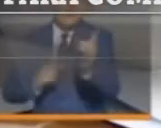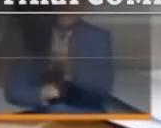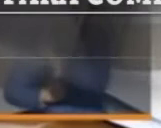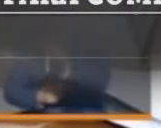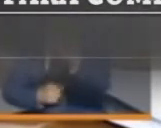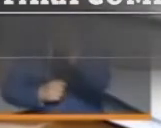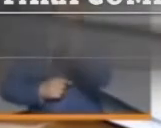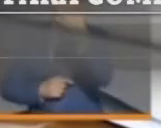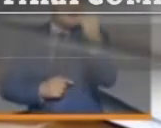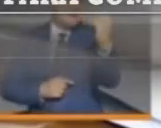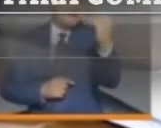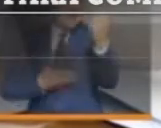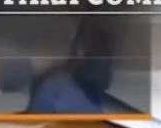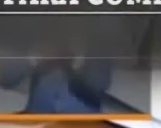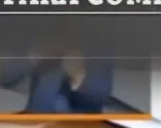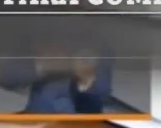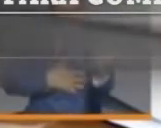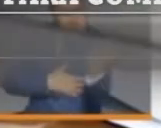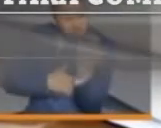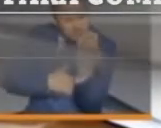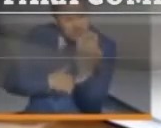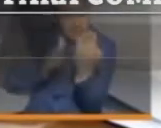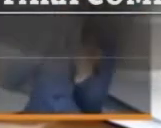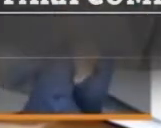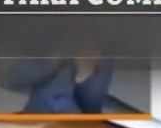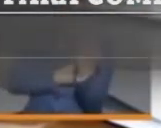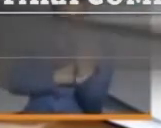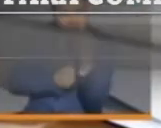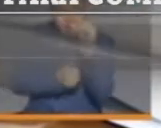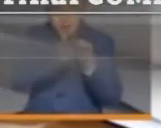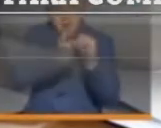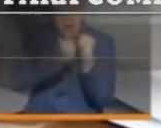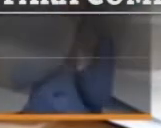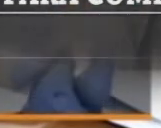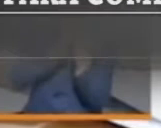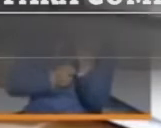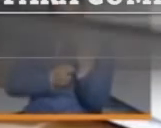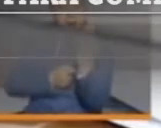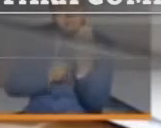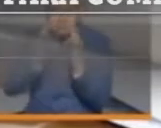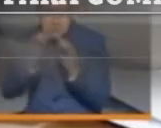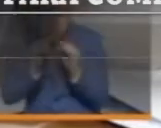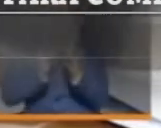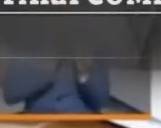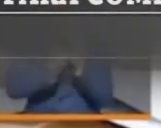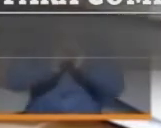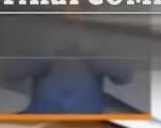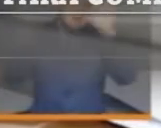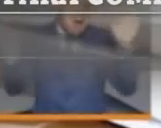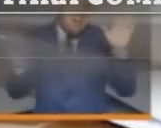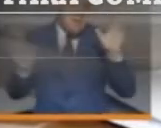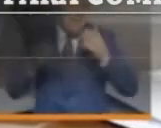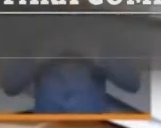300 comentarios y consideraciones y fueron analizados uno a uno para llegar a este esquema regulatorio que